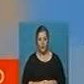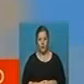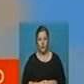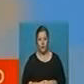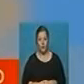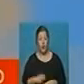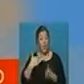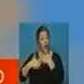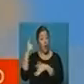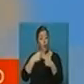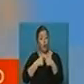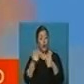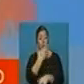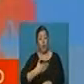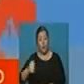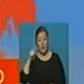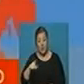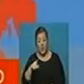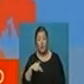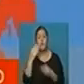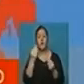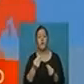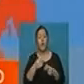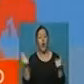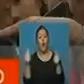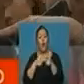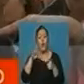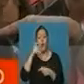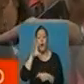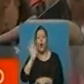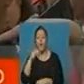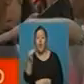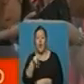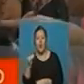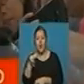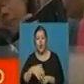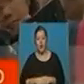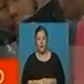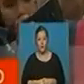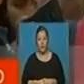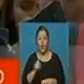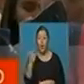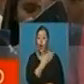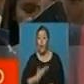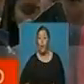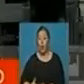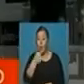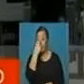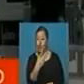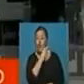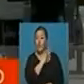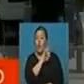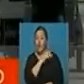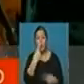Los antecedentes políticos del mandatario se vieron en la comuna de Davao, en la isla de Mindanao, donde gobernó durante 22 años